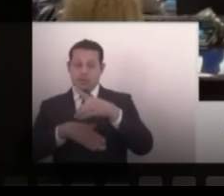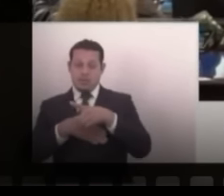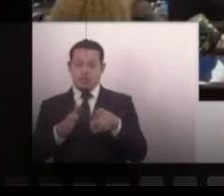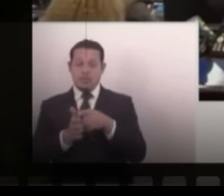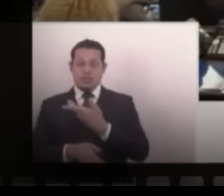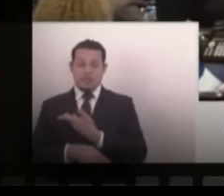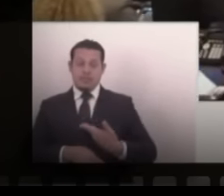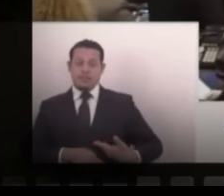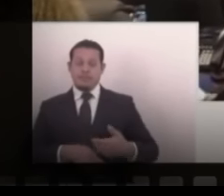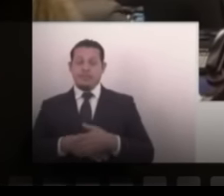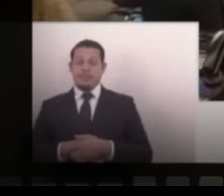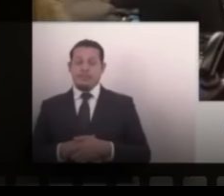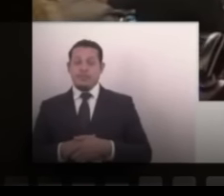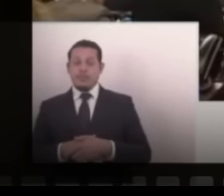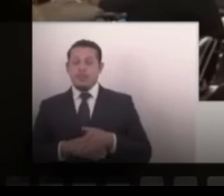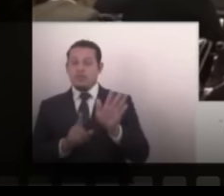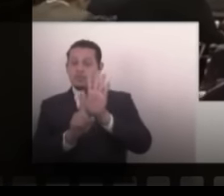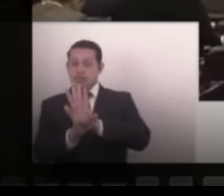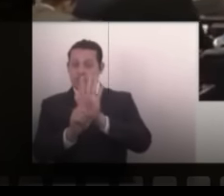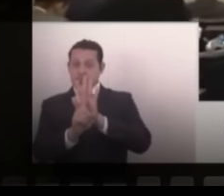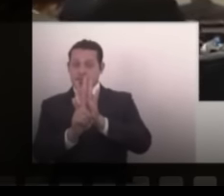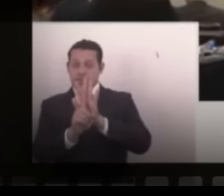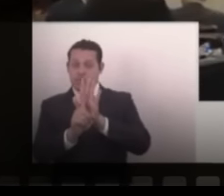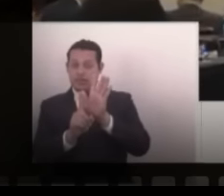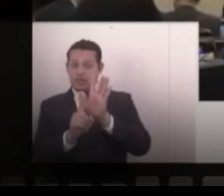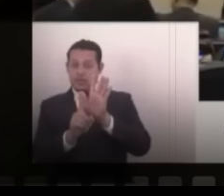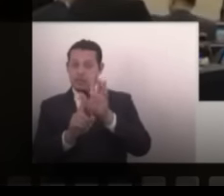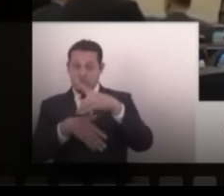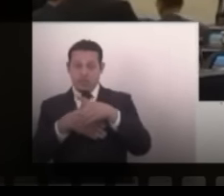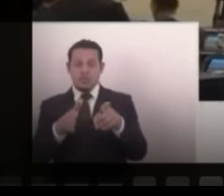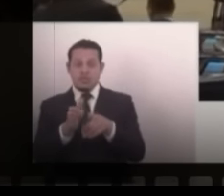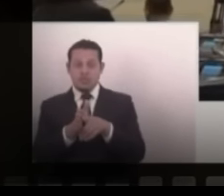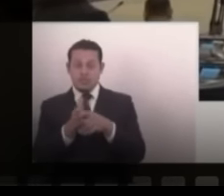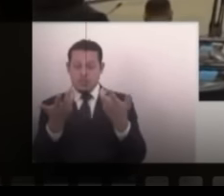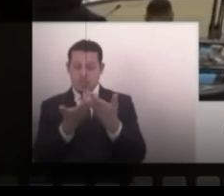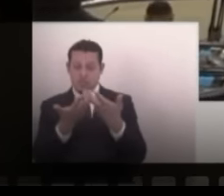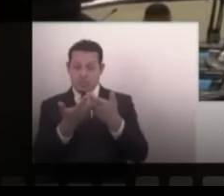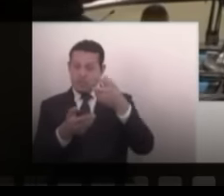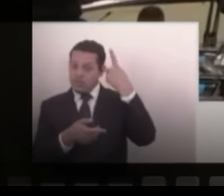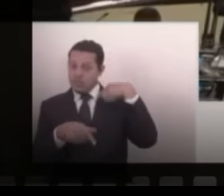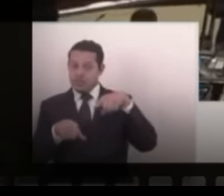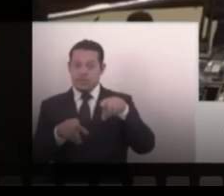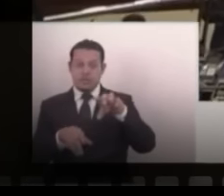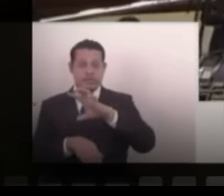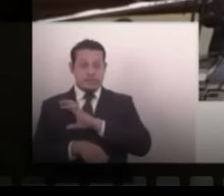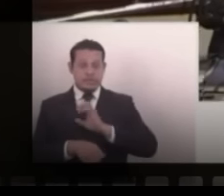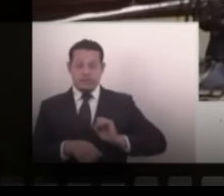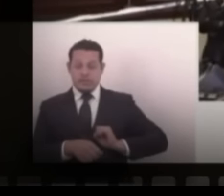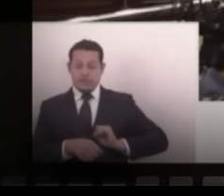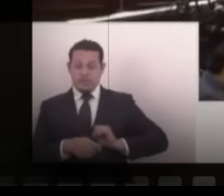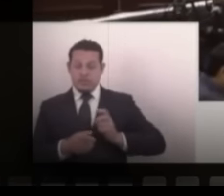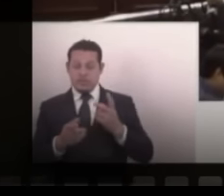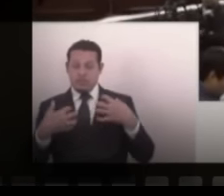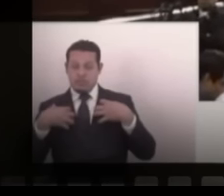diputado presidente un saludo a todos mis colegas diputados y sobre todo pues a los salvadoreños tanto en el